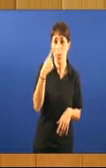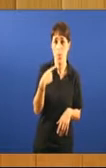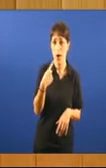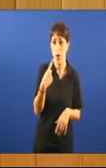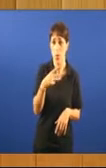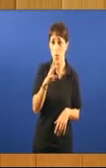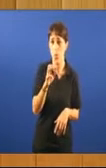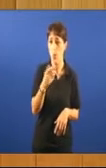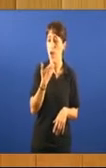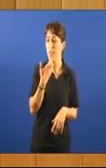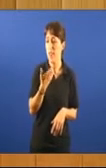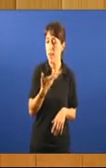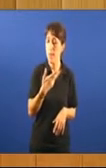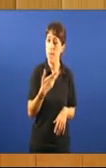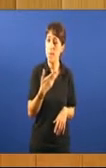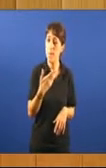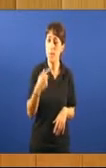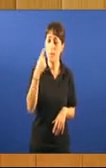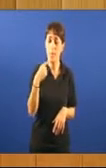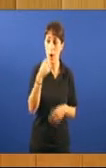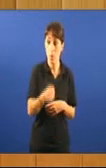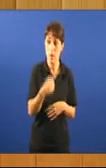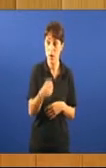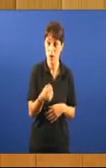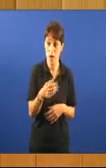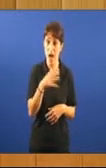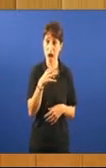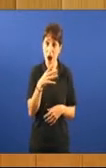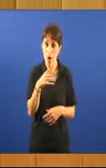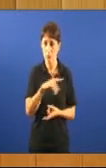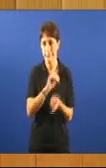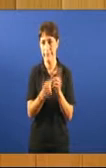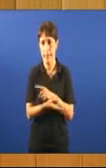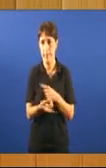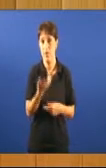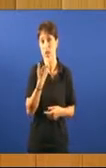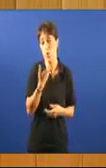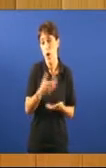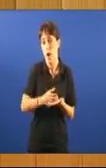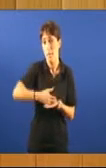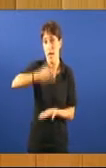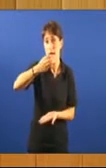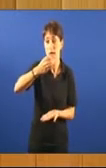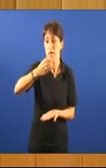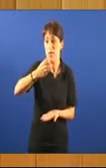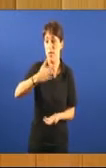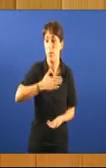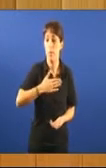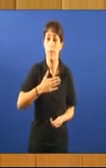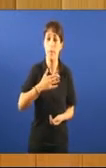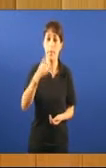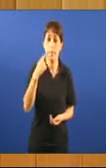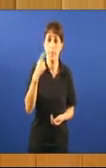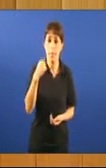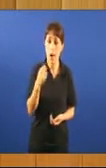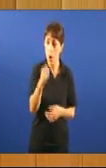edificio do Banco Pastor na Coruña é un edificio baleiro. É unha cáscara sin nada dentro. Esa é a realidade,